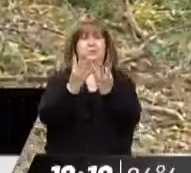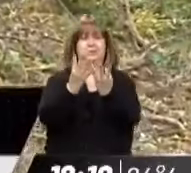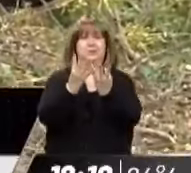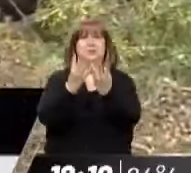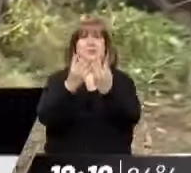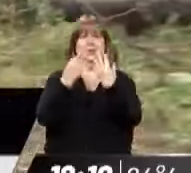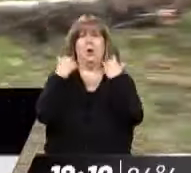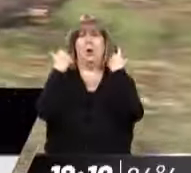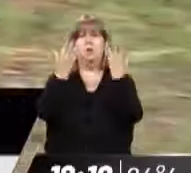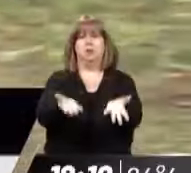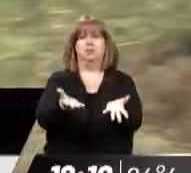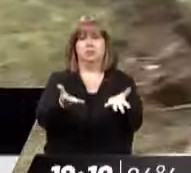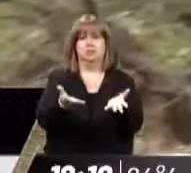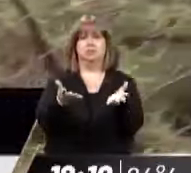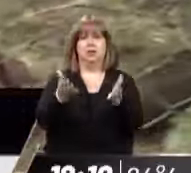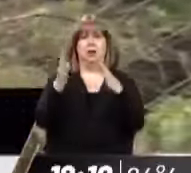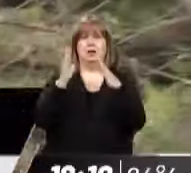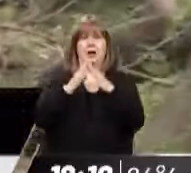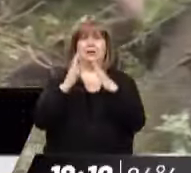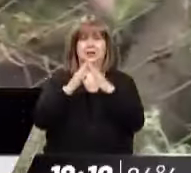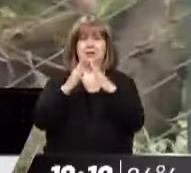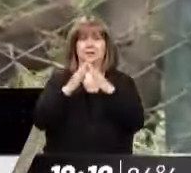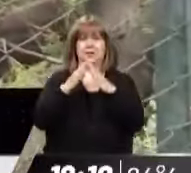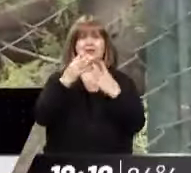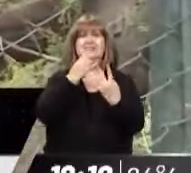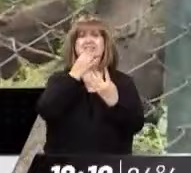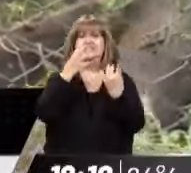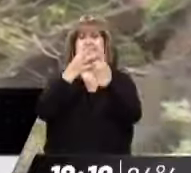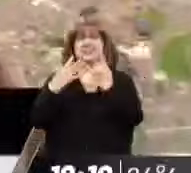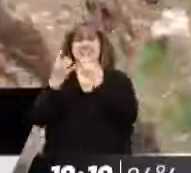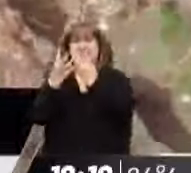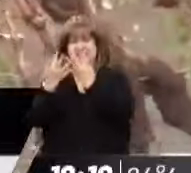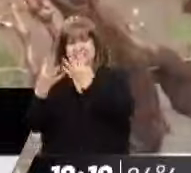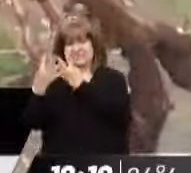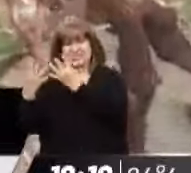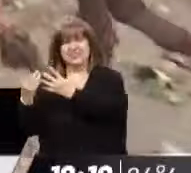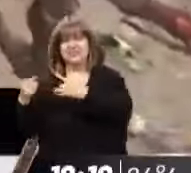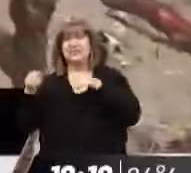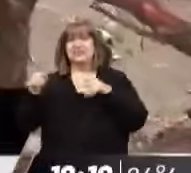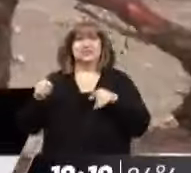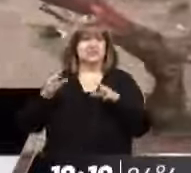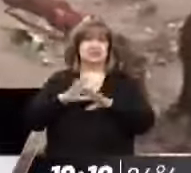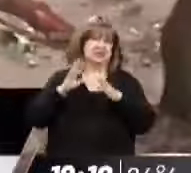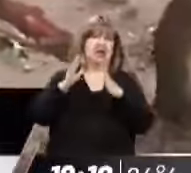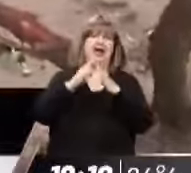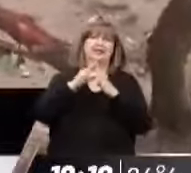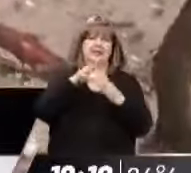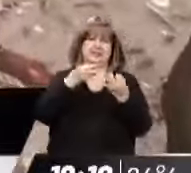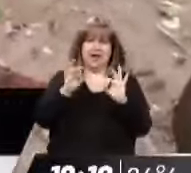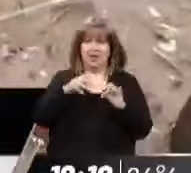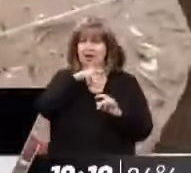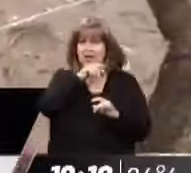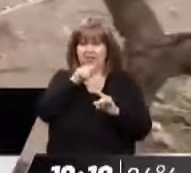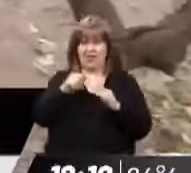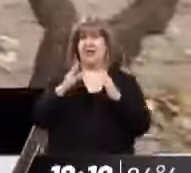directamente sobre parte de la casa. ¿Había gente en la casa? No, no, en la casa no hay gente, está deshabitada. Así están las fincas en la zona este donde ha